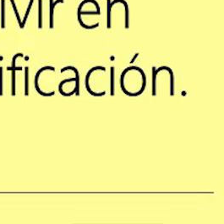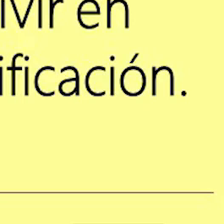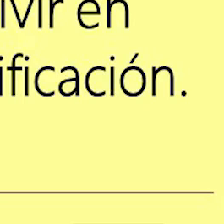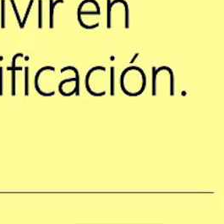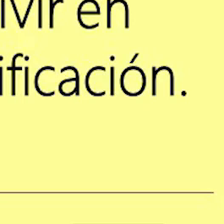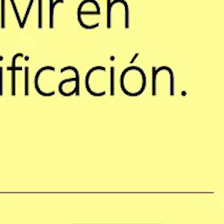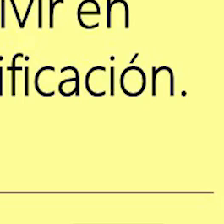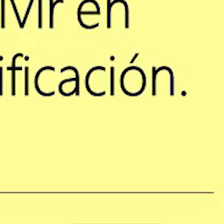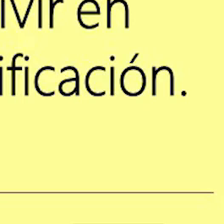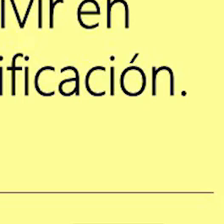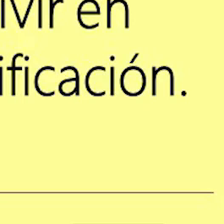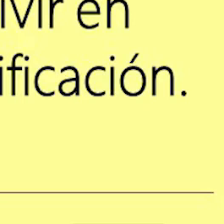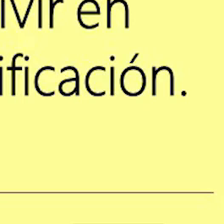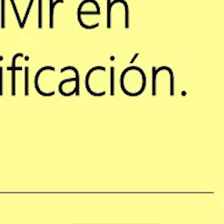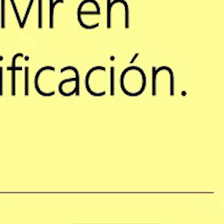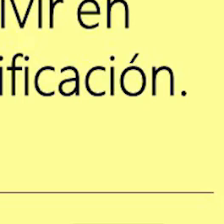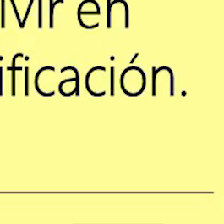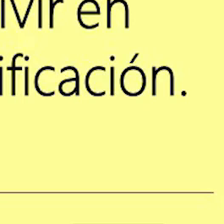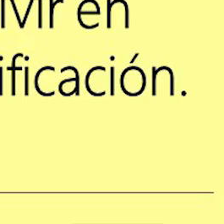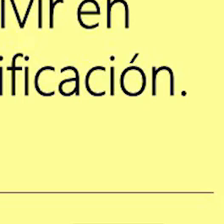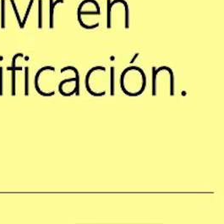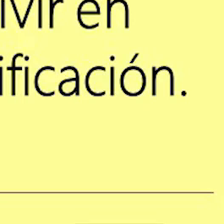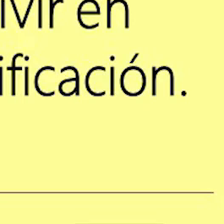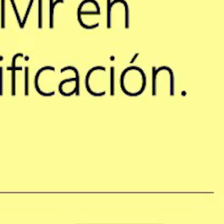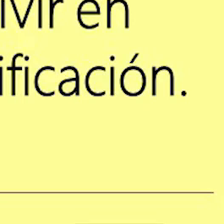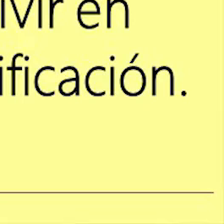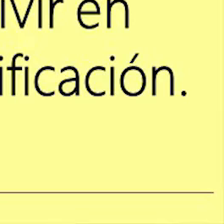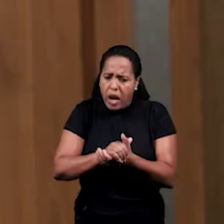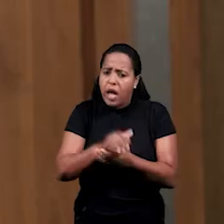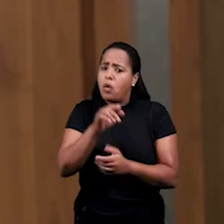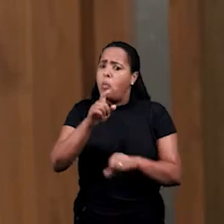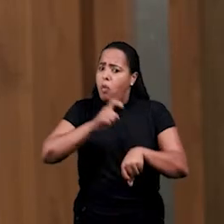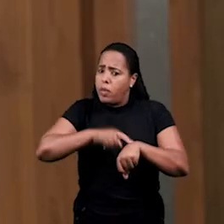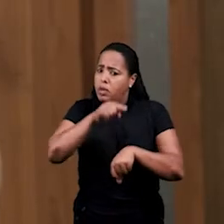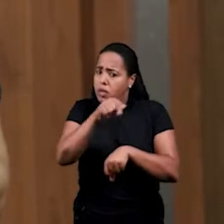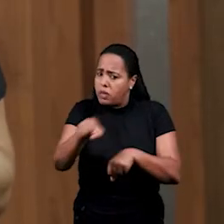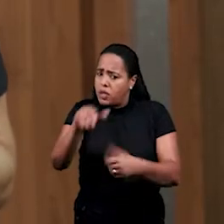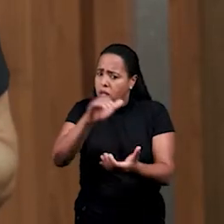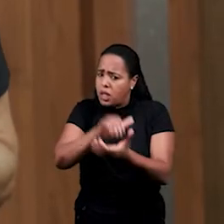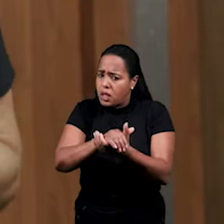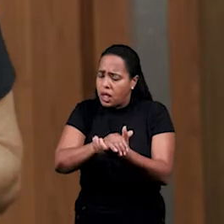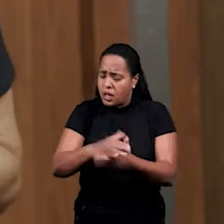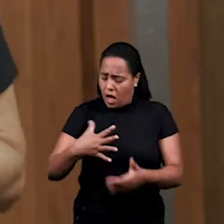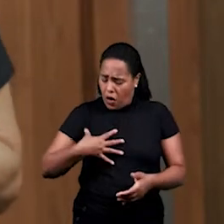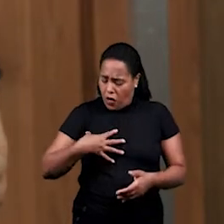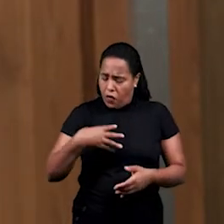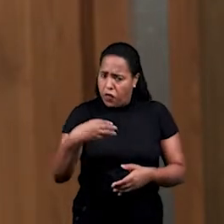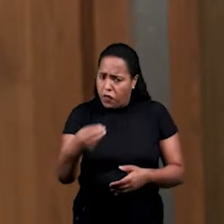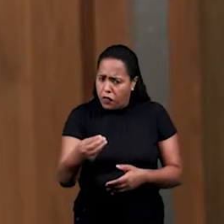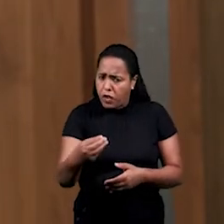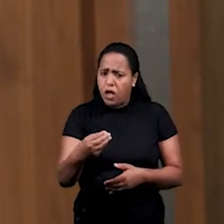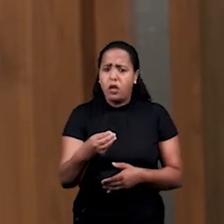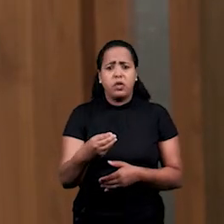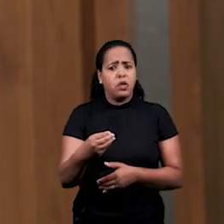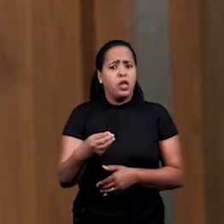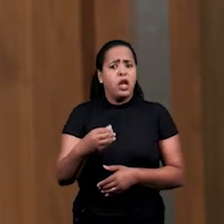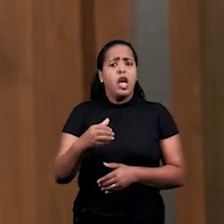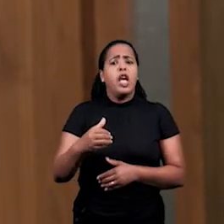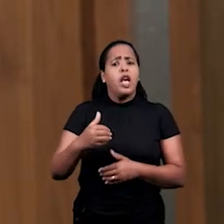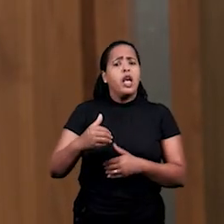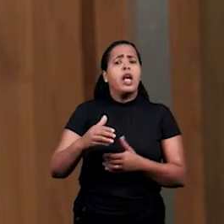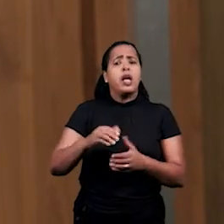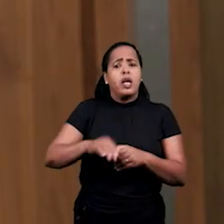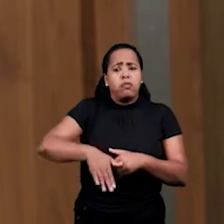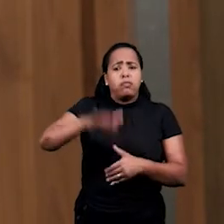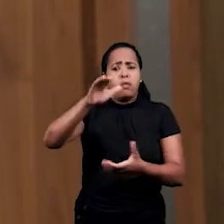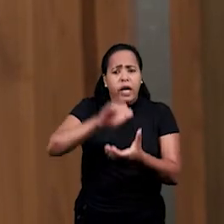vidas. Ni ustedes, ni sus mujeres, cuando ustedes se casen, ni sus hijos, ni los